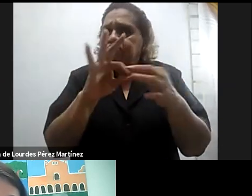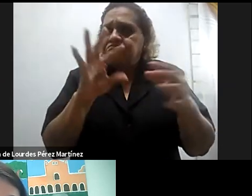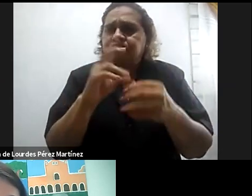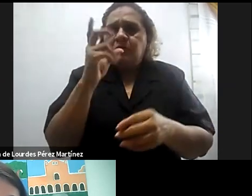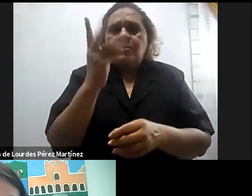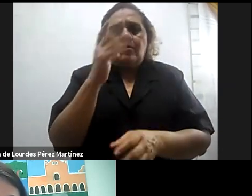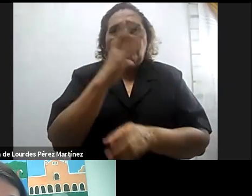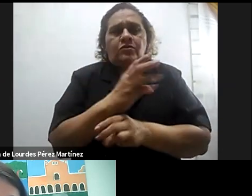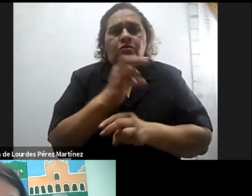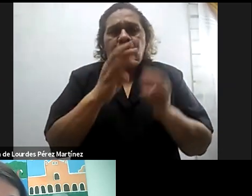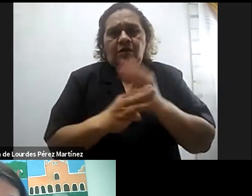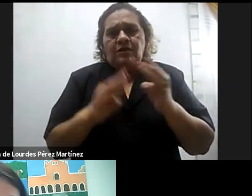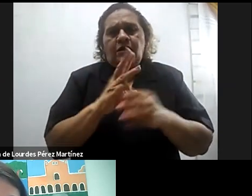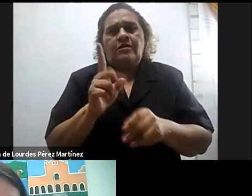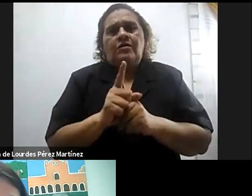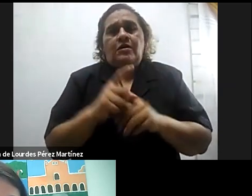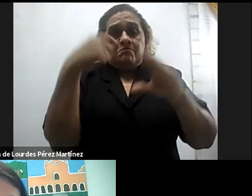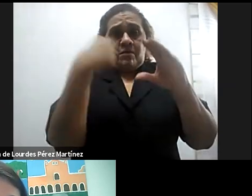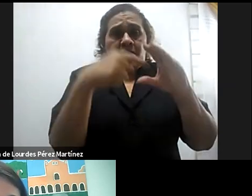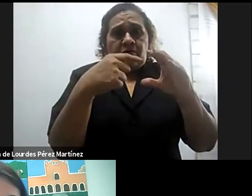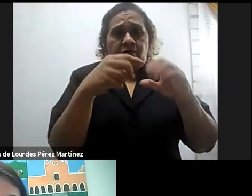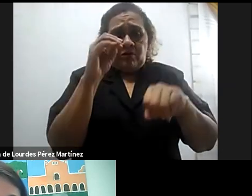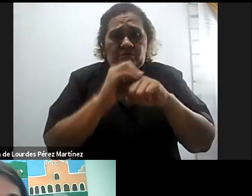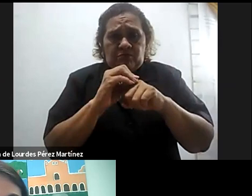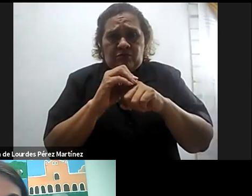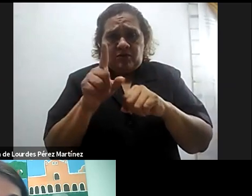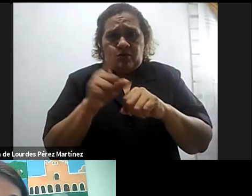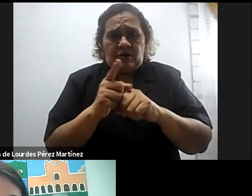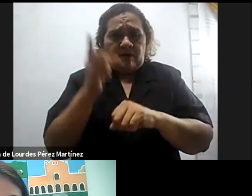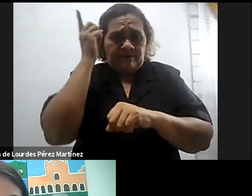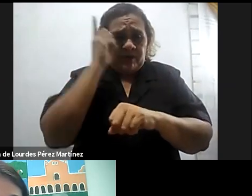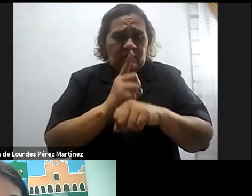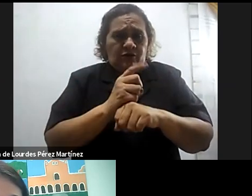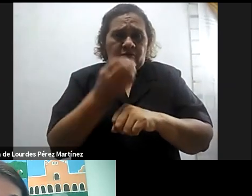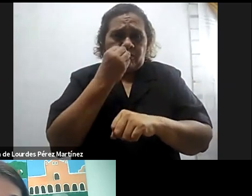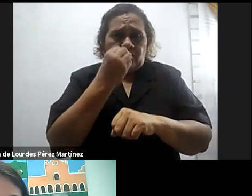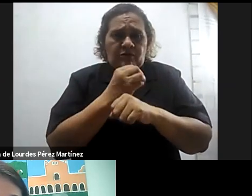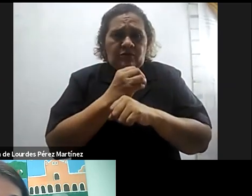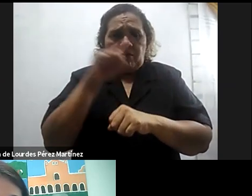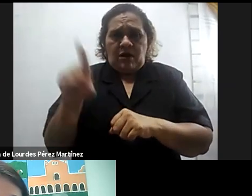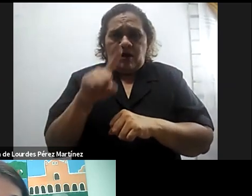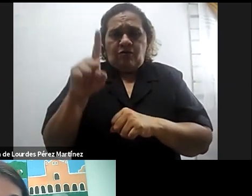que compartimos, en el correo que les dejé al final, que es dirección de nutrición